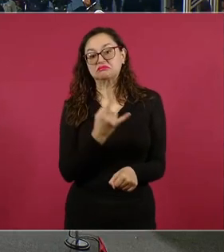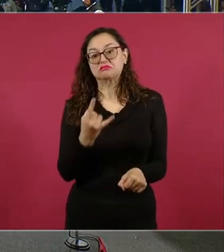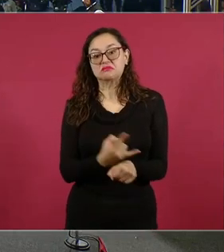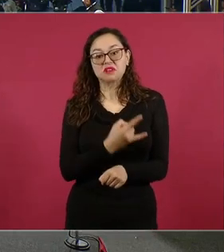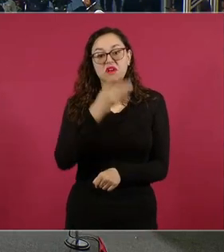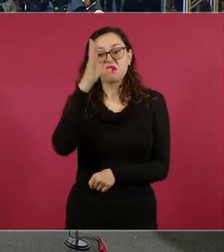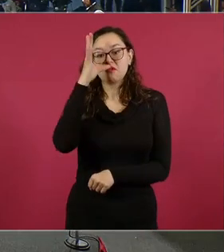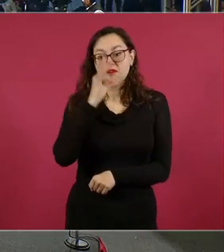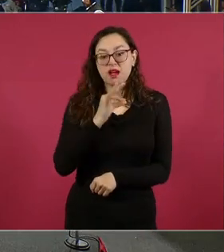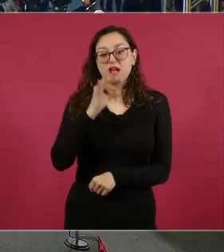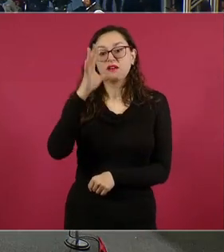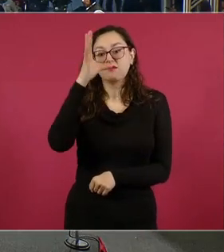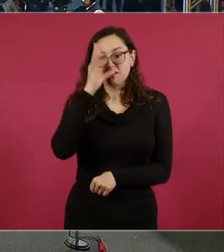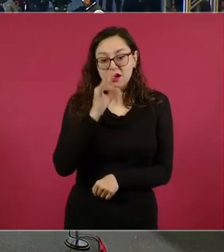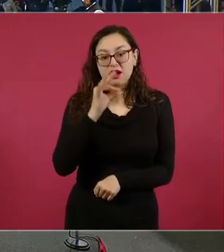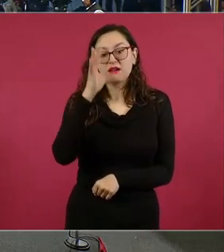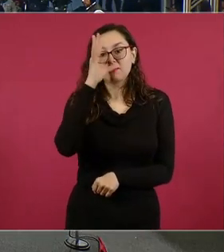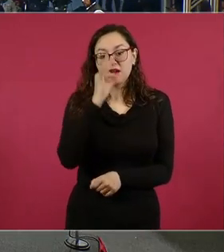porque el pueblo de México